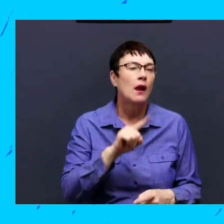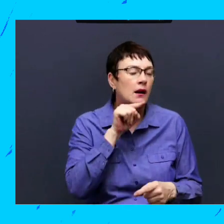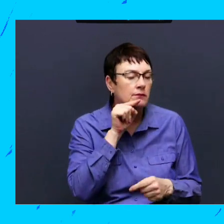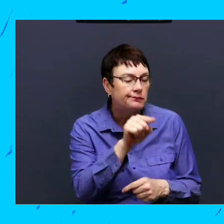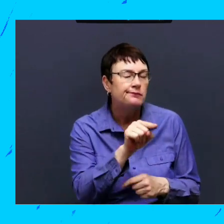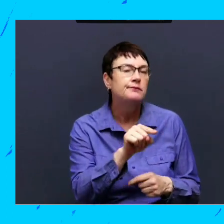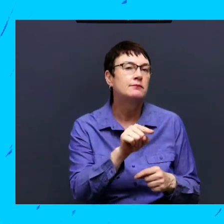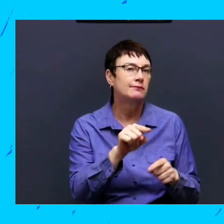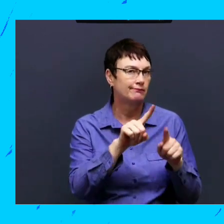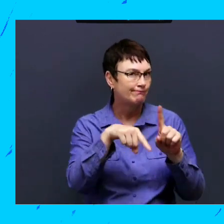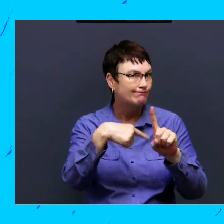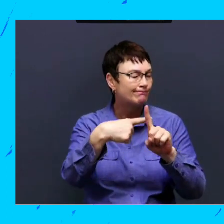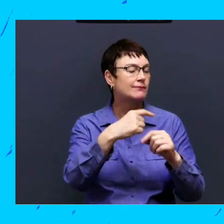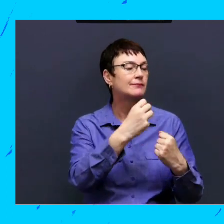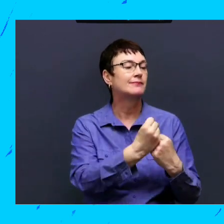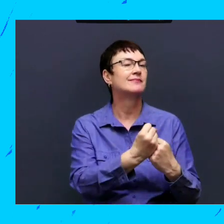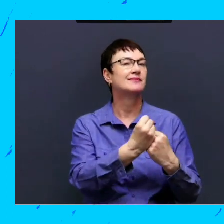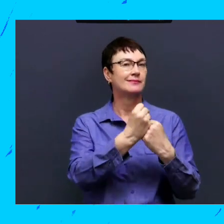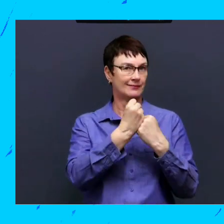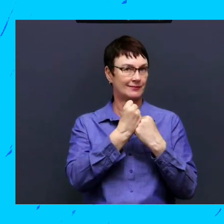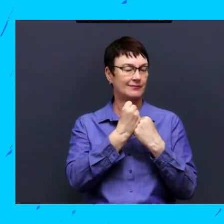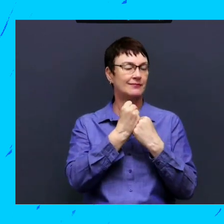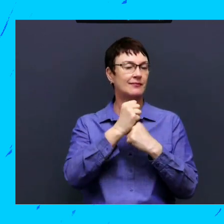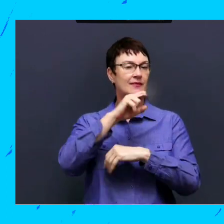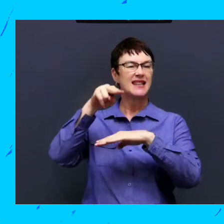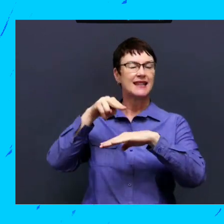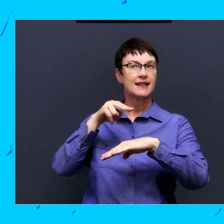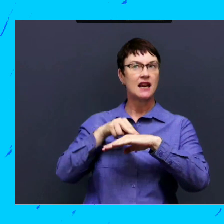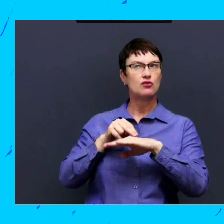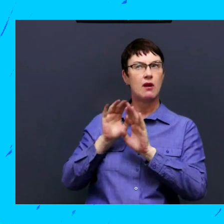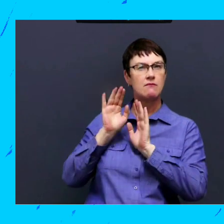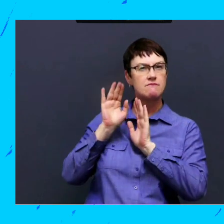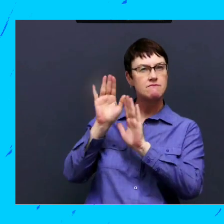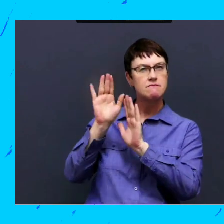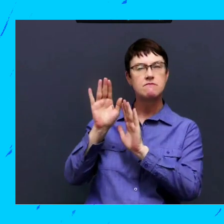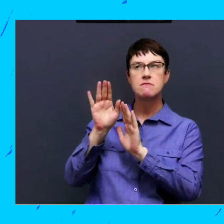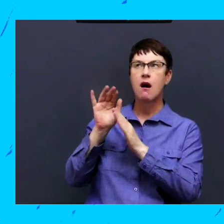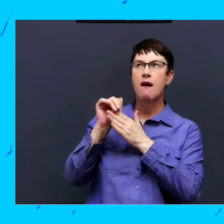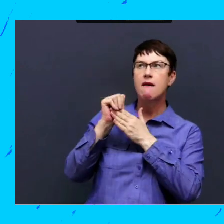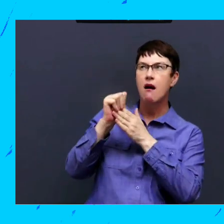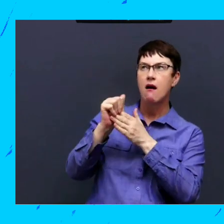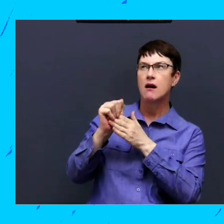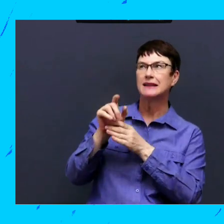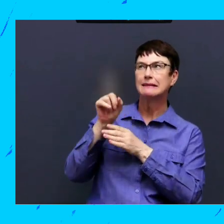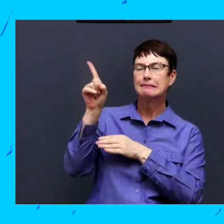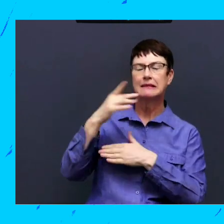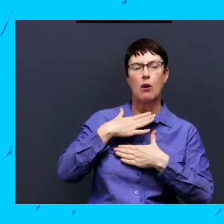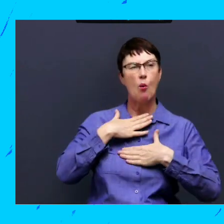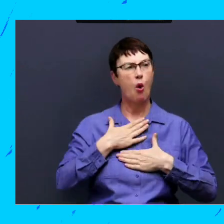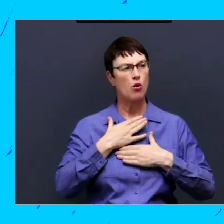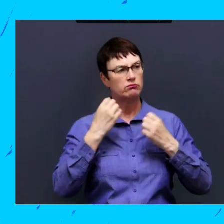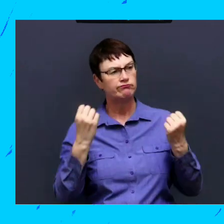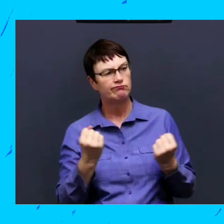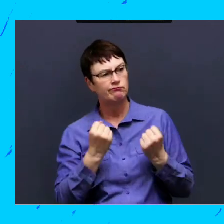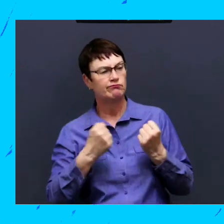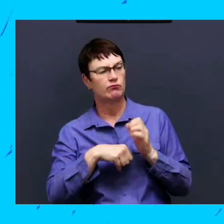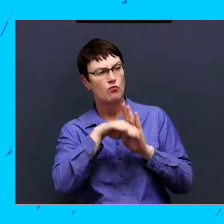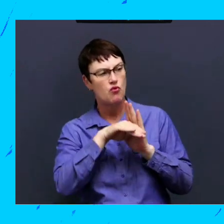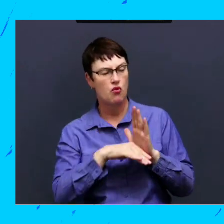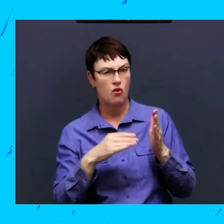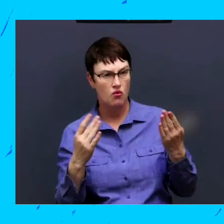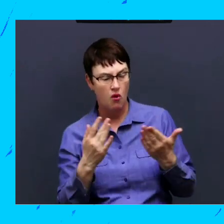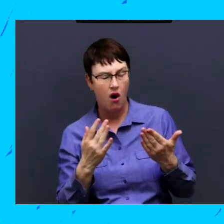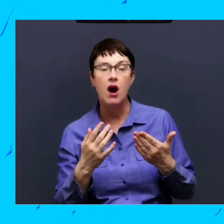para medir la salud y bienestar de los adolescentes, centrándonos en